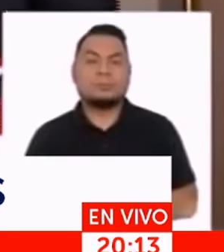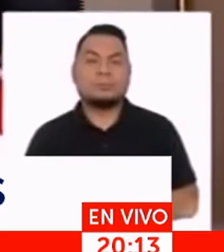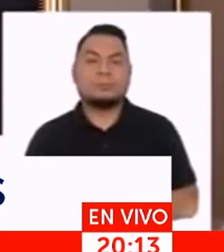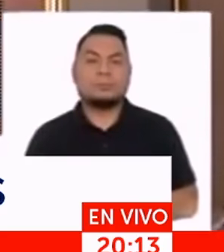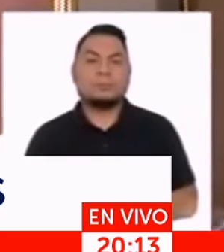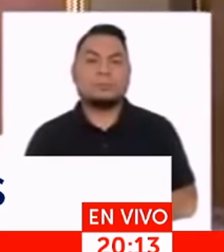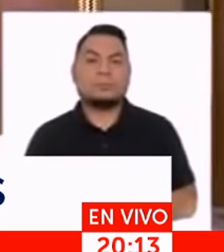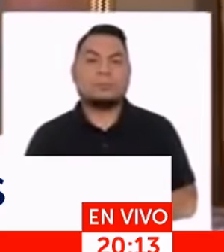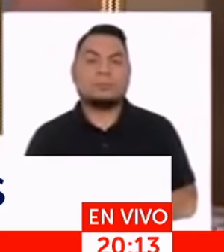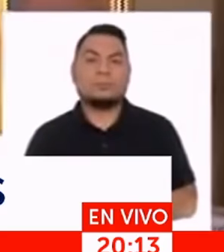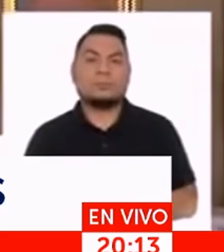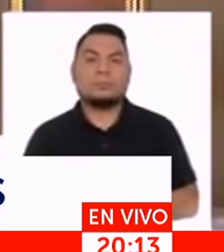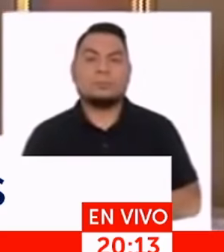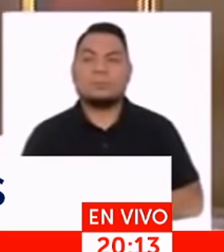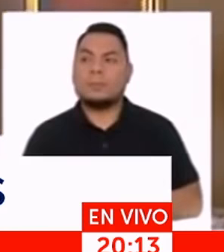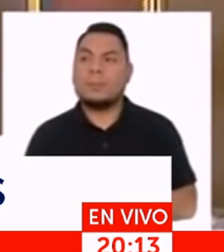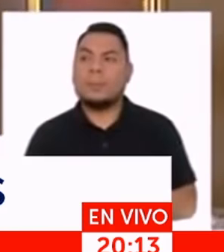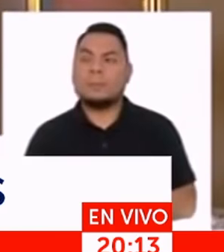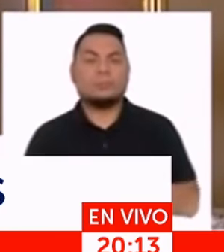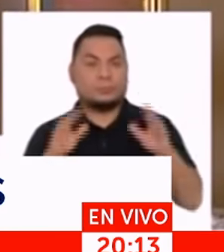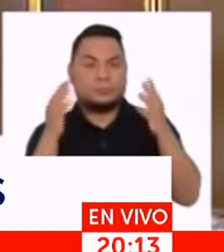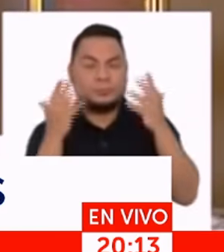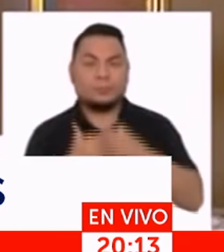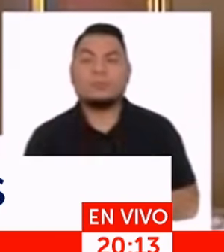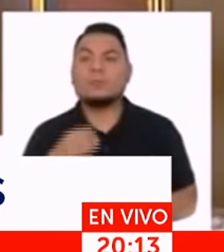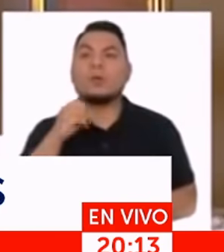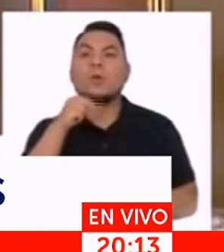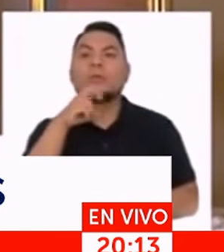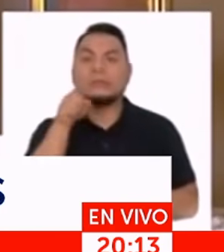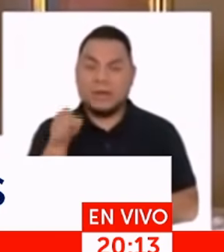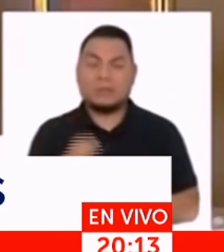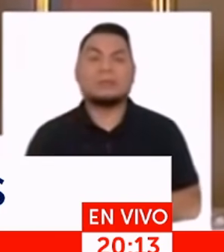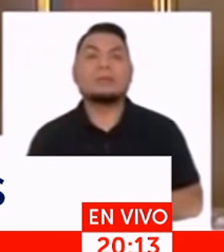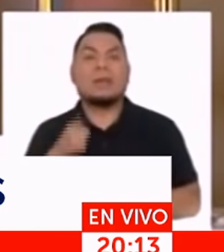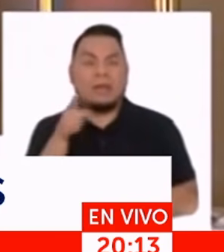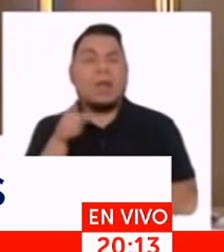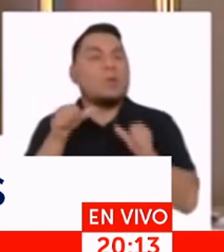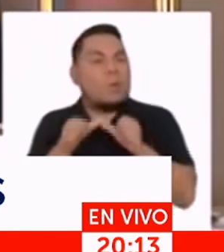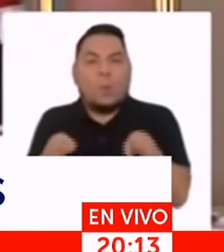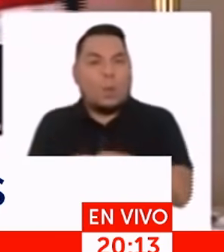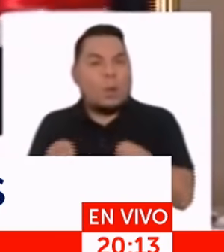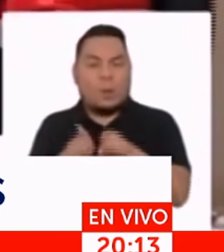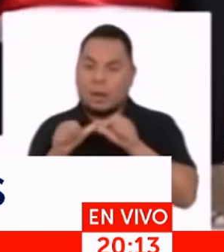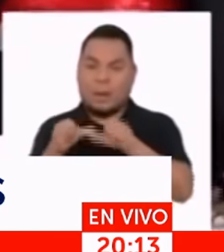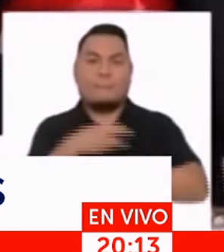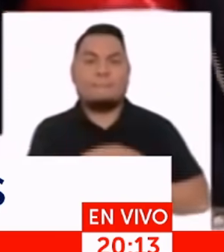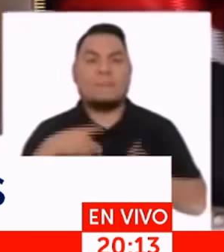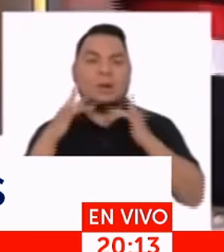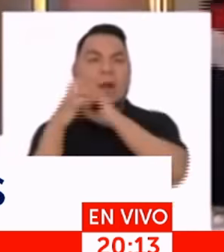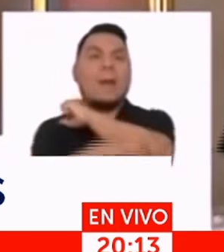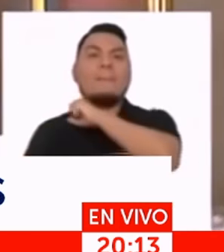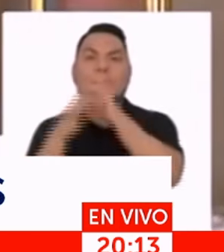Entonces es como es ratificado en el cargo de canciller, ministro de Relaciones Exteriores, al